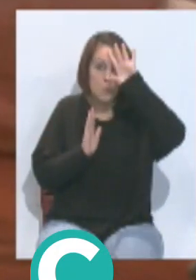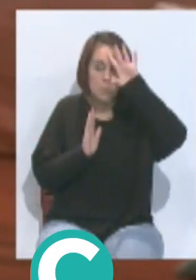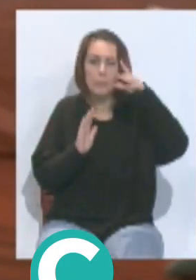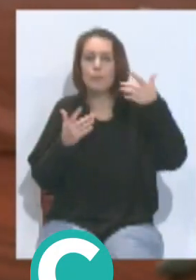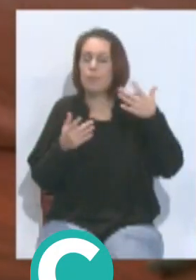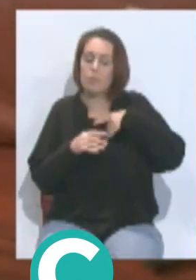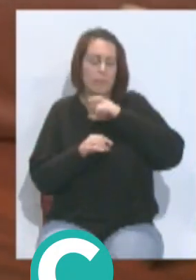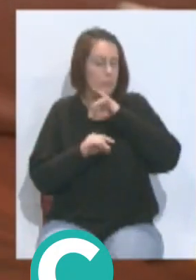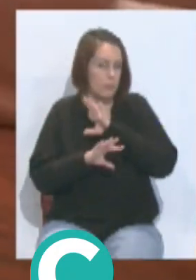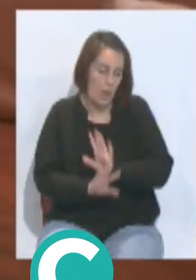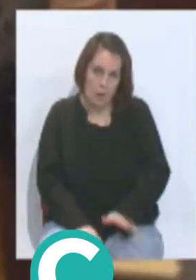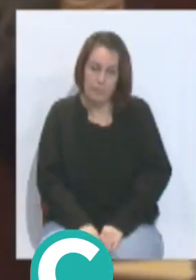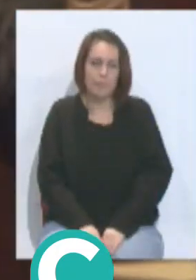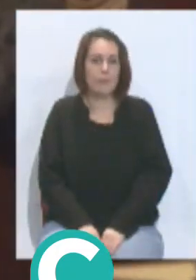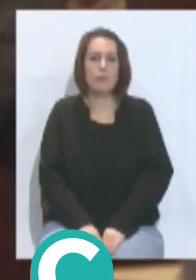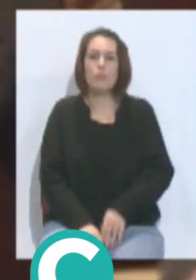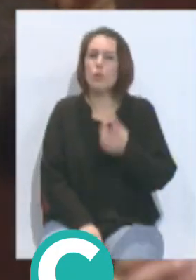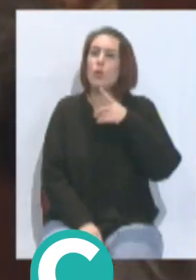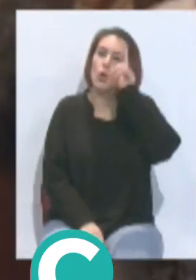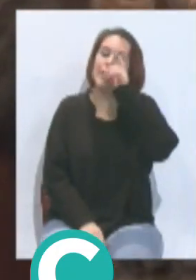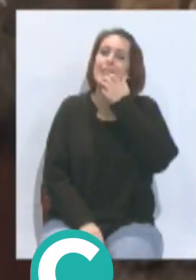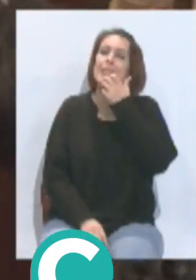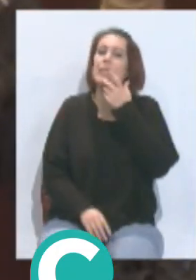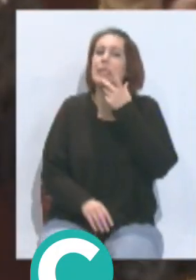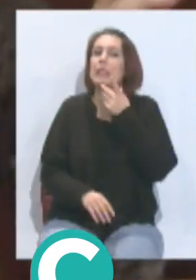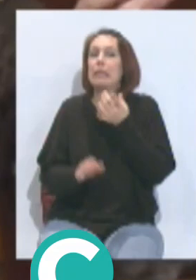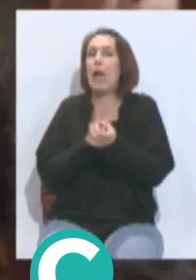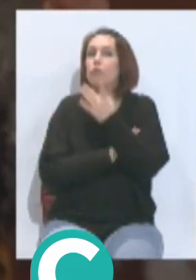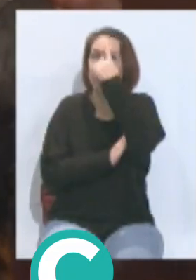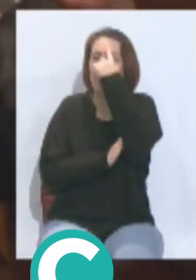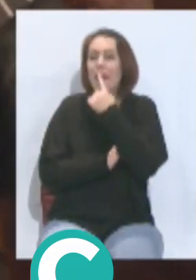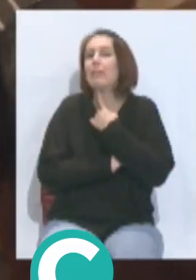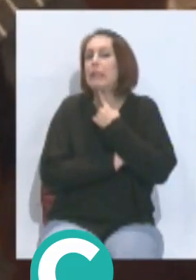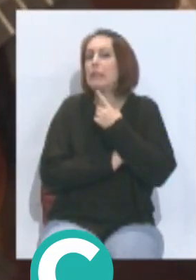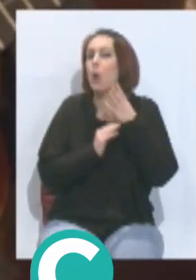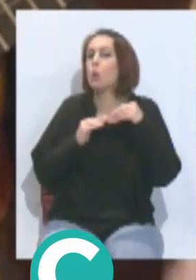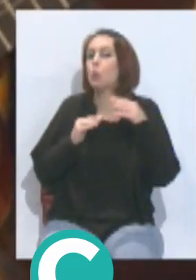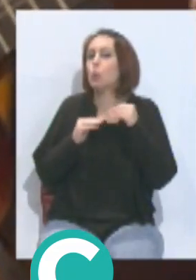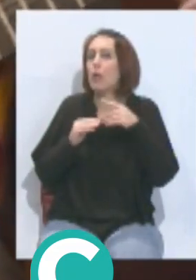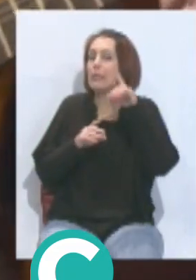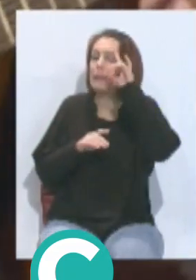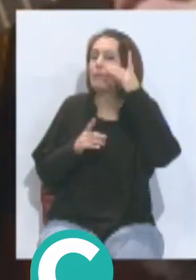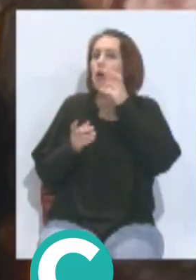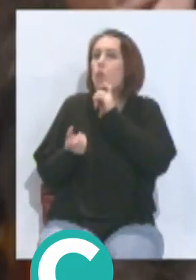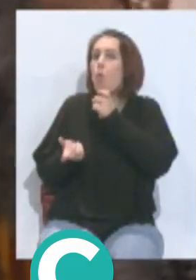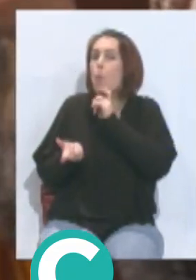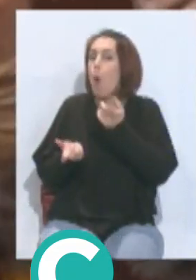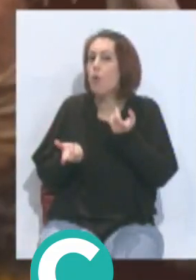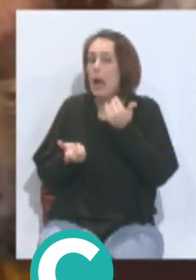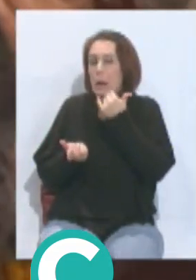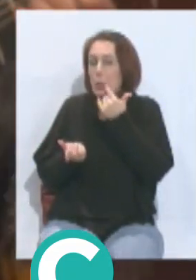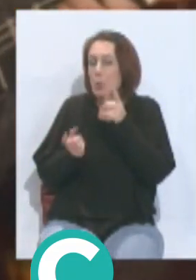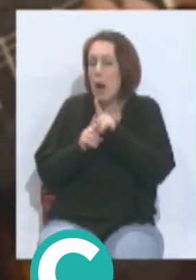supuesto, contentísimos, claro. No sé si podíamos establecer un perfil de cómo es el usuario de este tipo de iniciativas, David. Creo que será algo